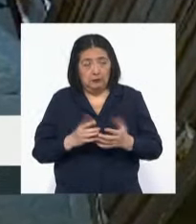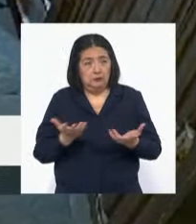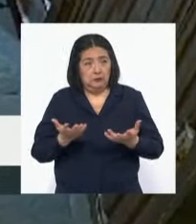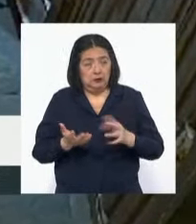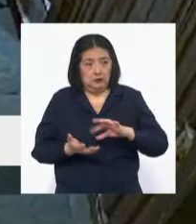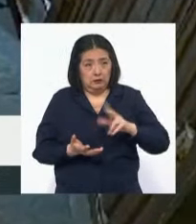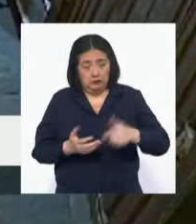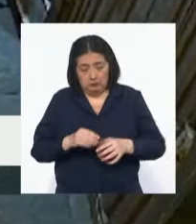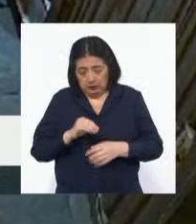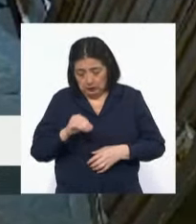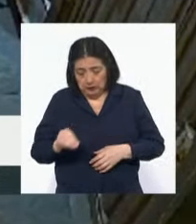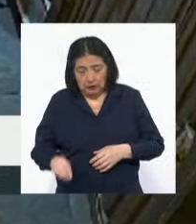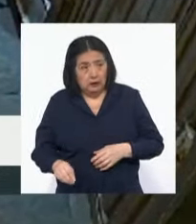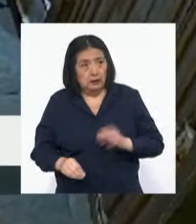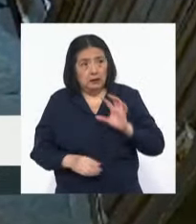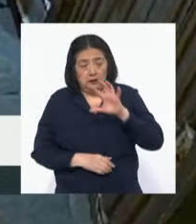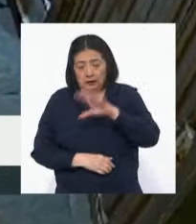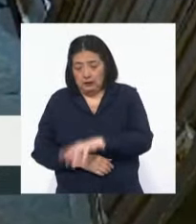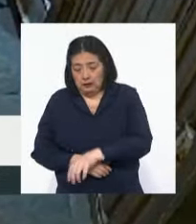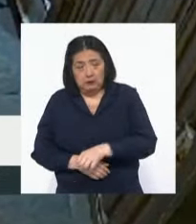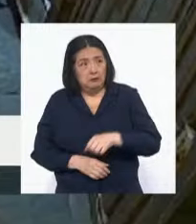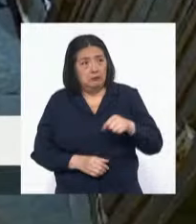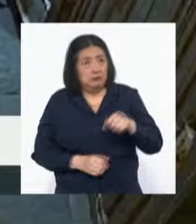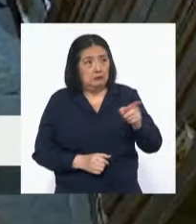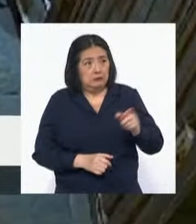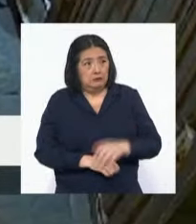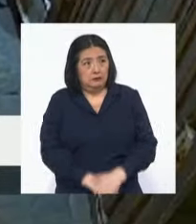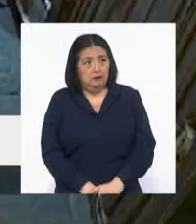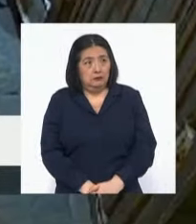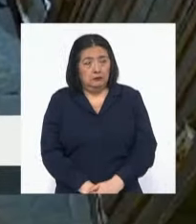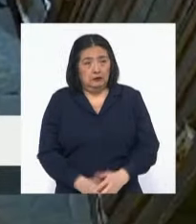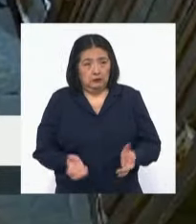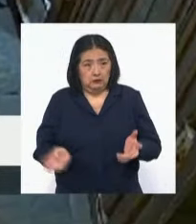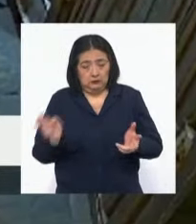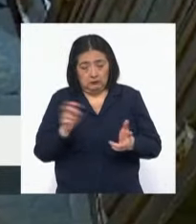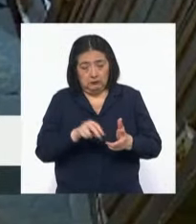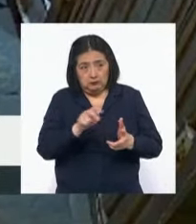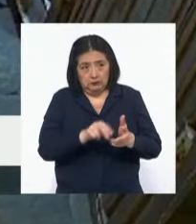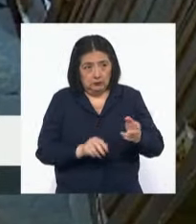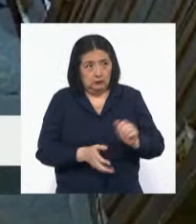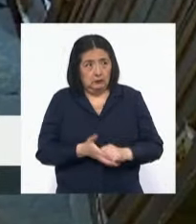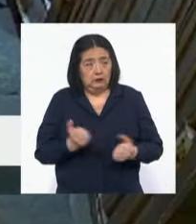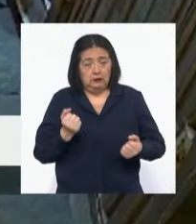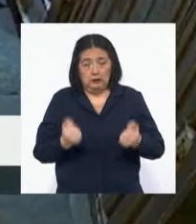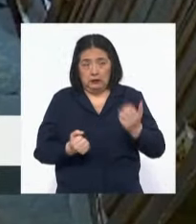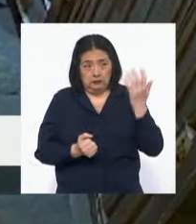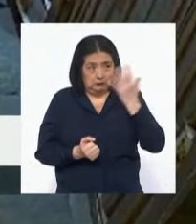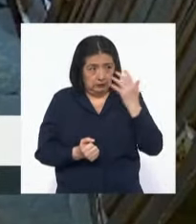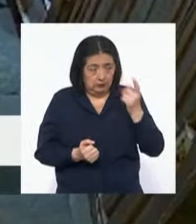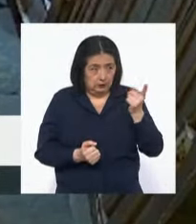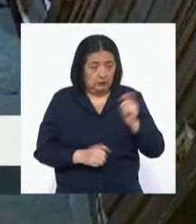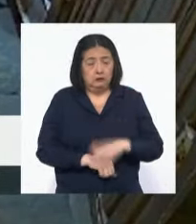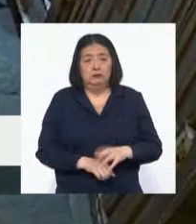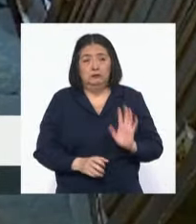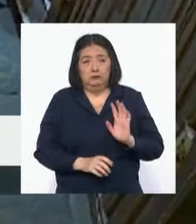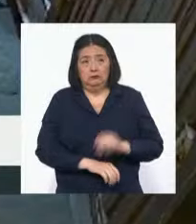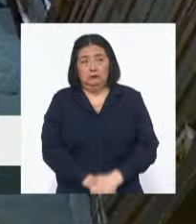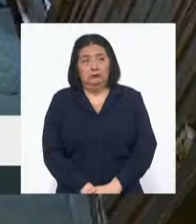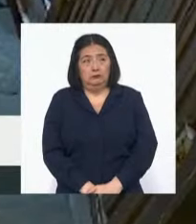suelo y el facineroso no duda en tomarse el tiempo de recogerlo antes de huir a bordo del vehículo negro en el que